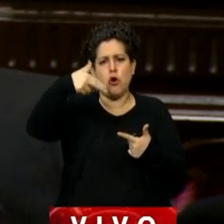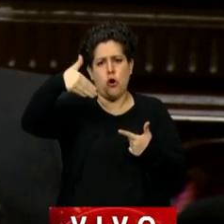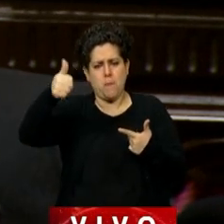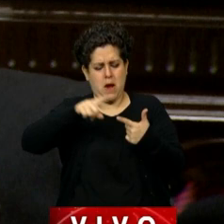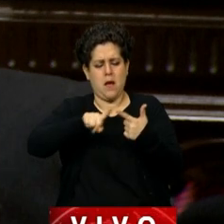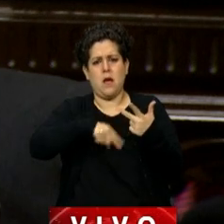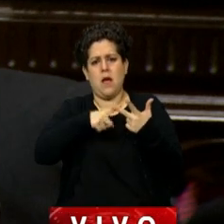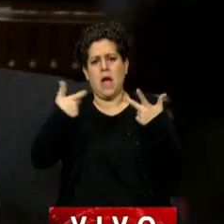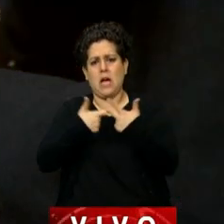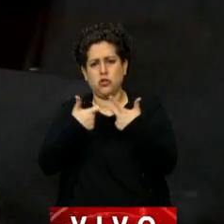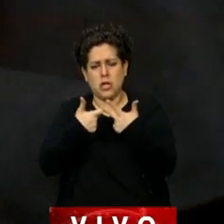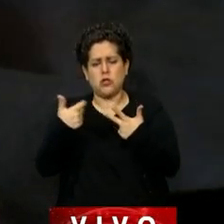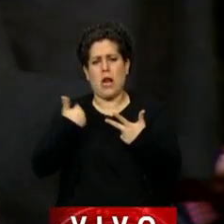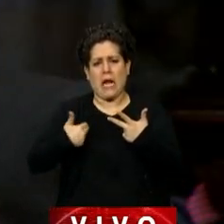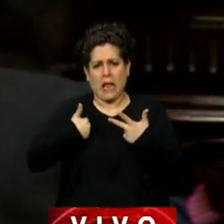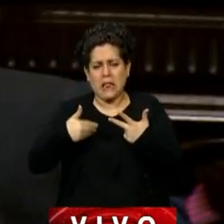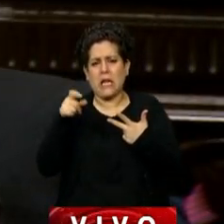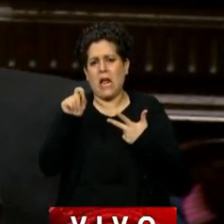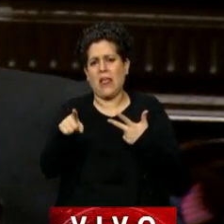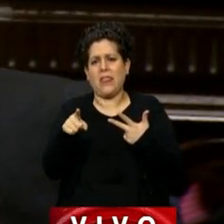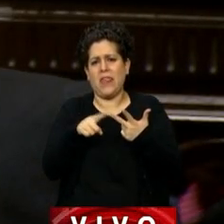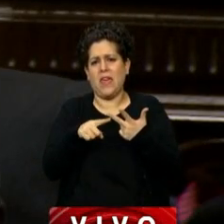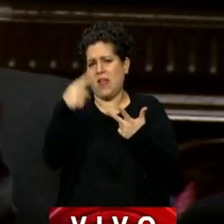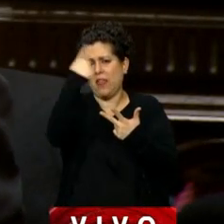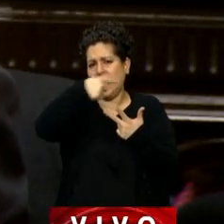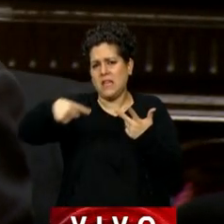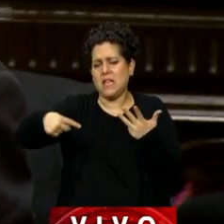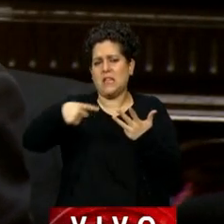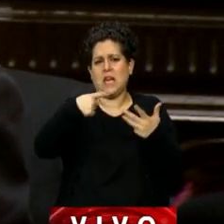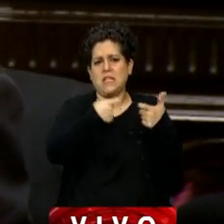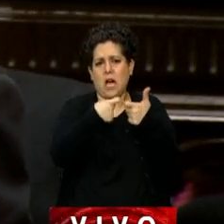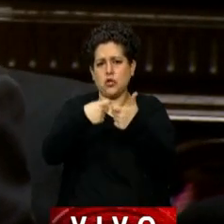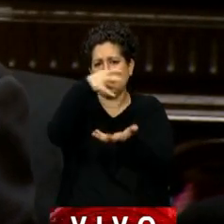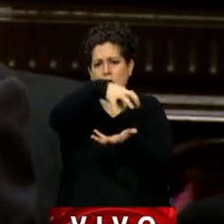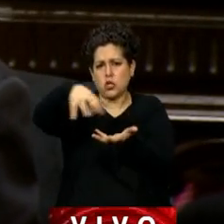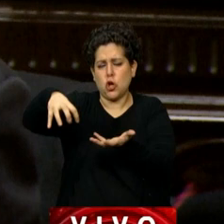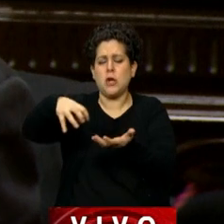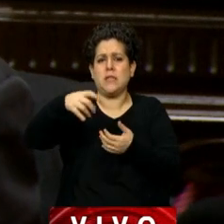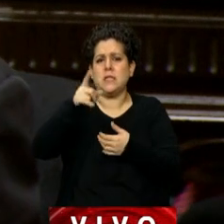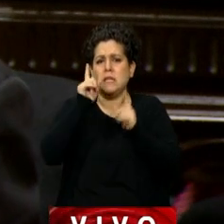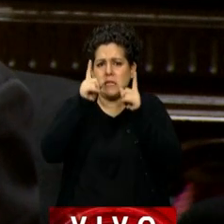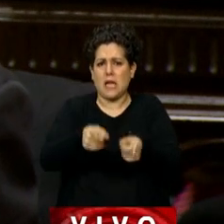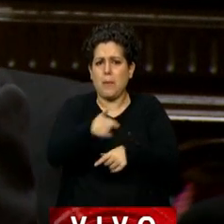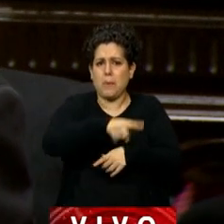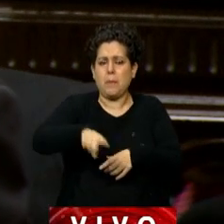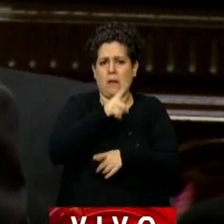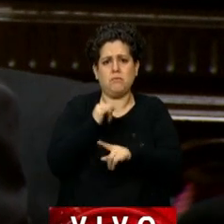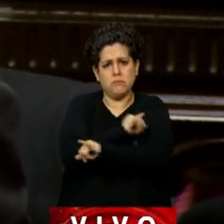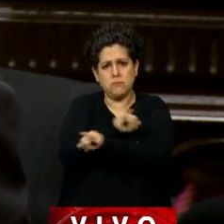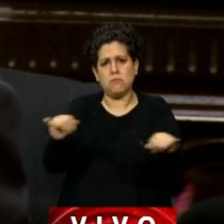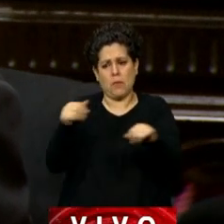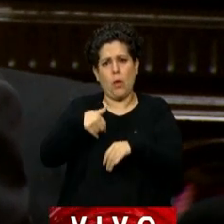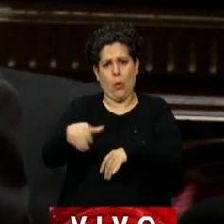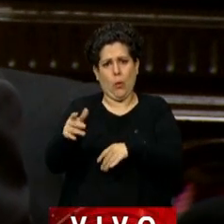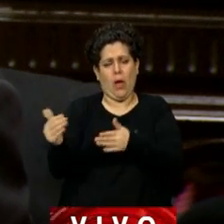Asociación Argentina de las Asociaciones Argentinas de Mieloma también alertaron